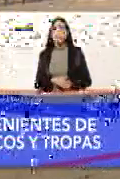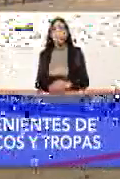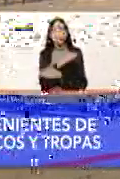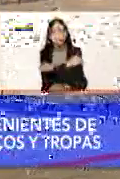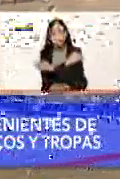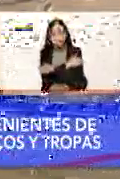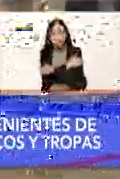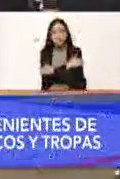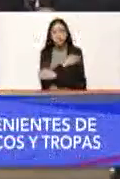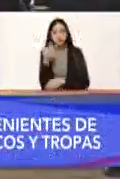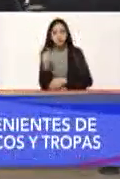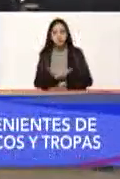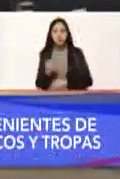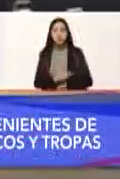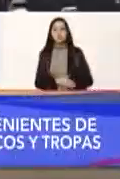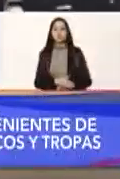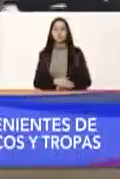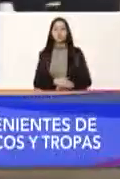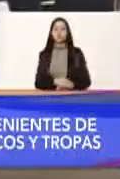Felicidades, de verdad.